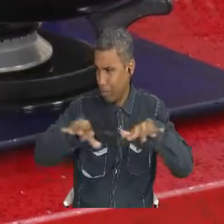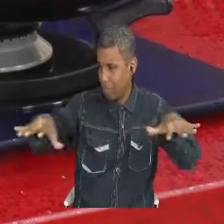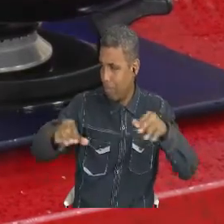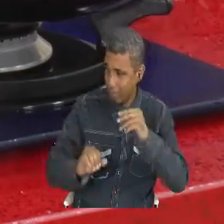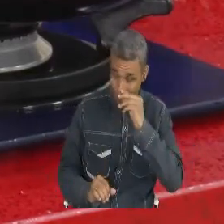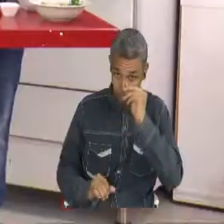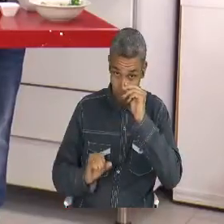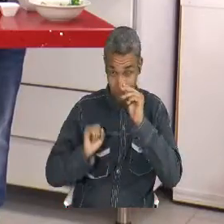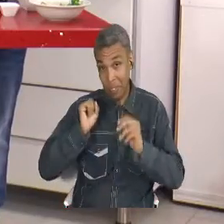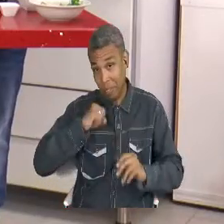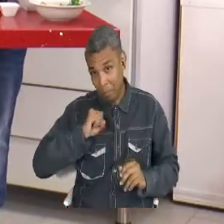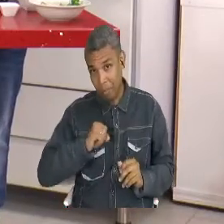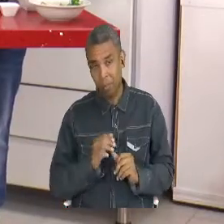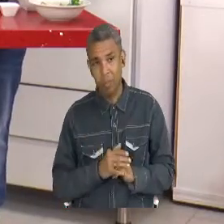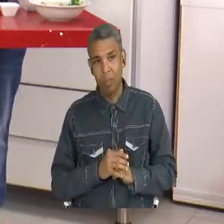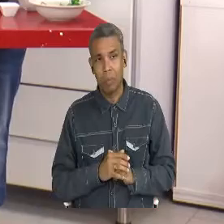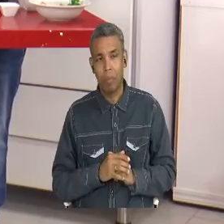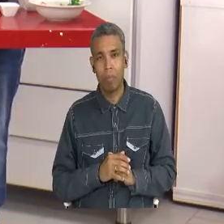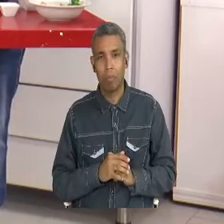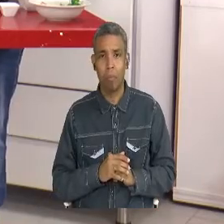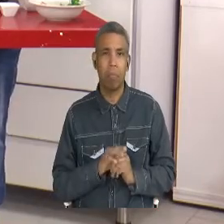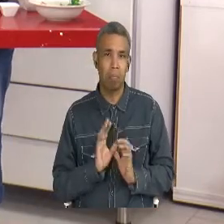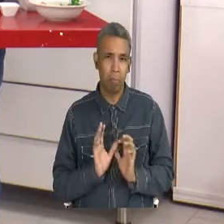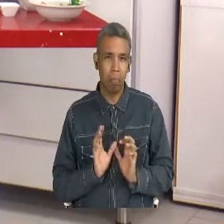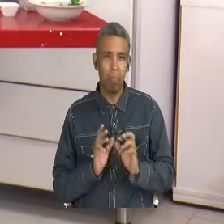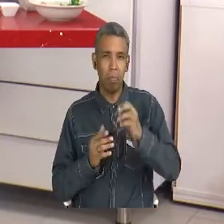más bueno es que también nos buscan personas de otras ciudades